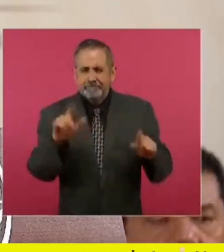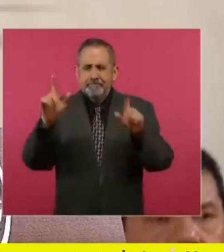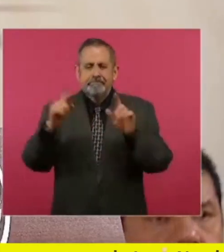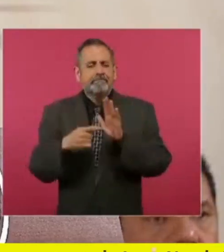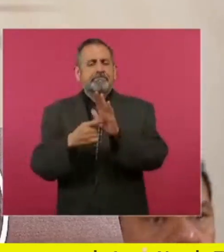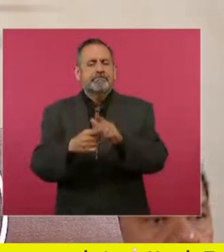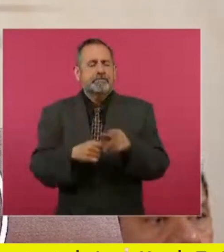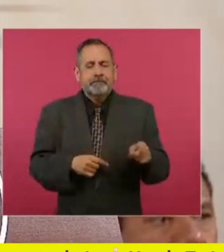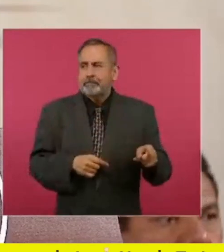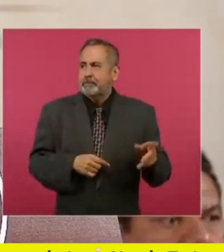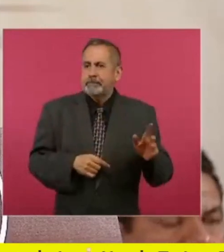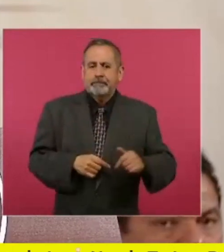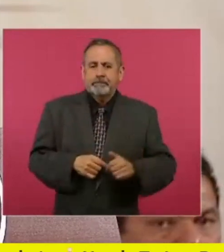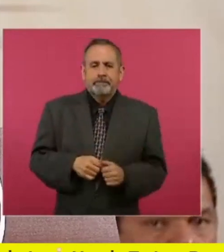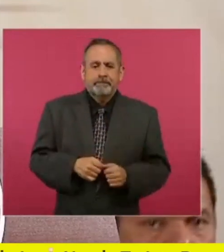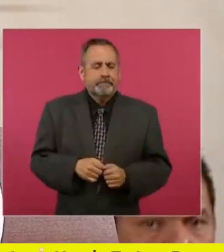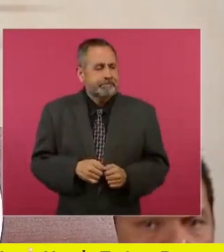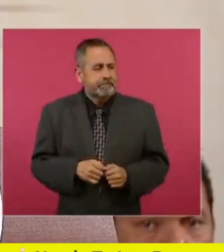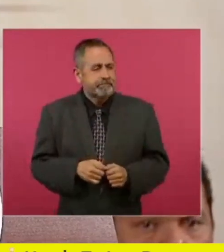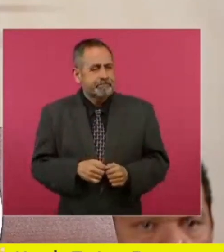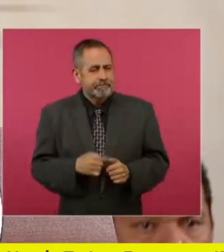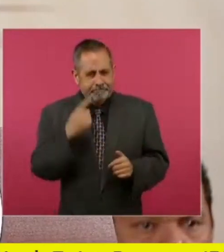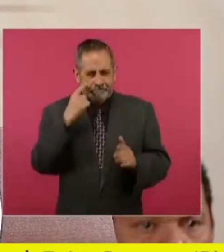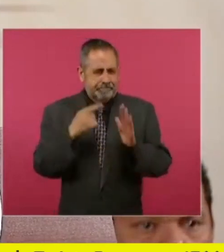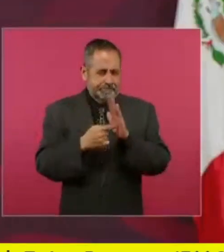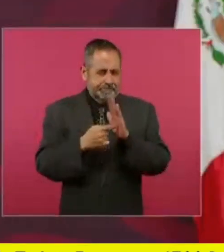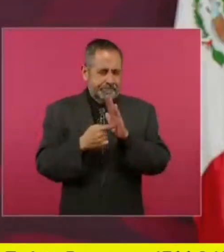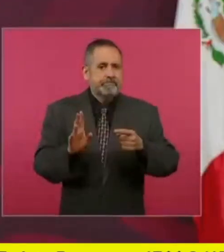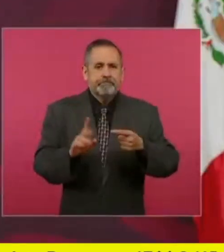consigues el dato